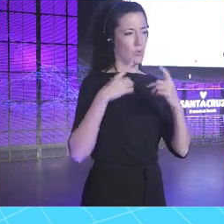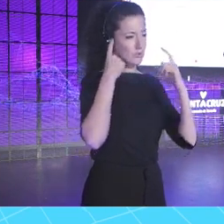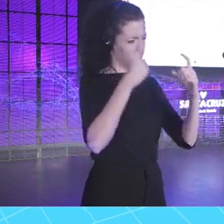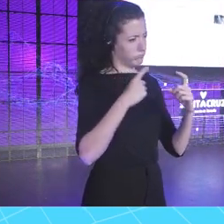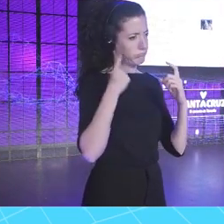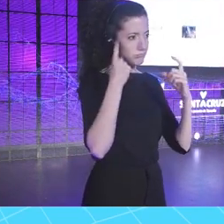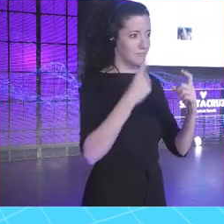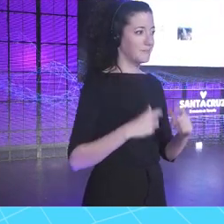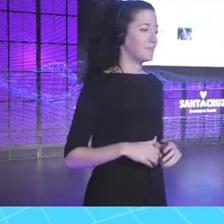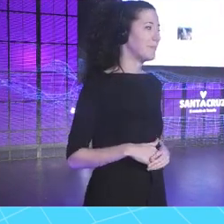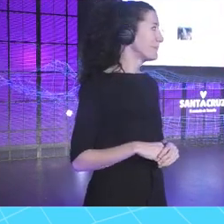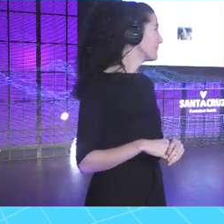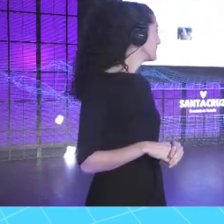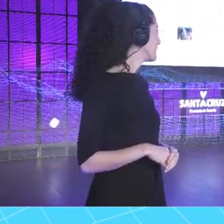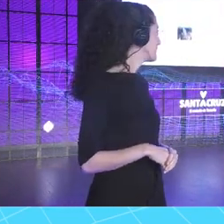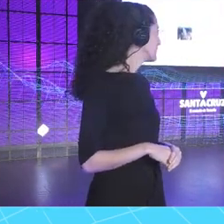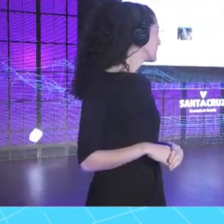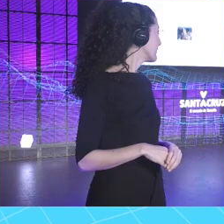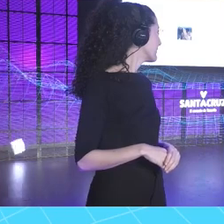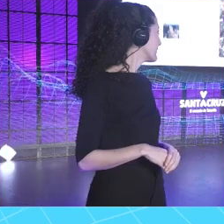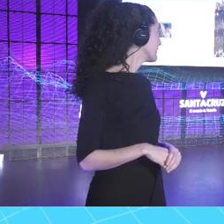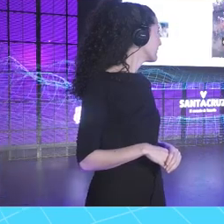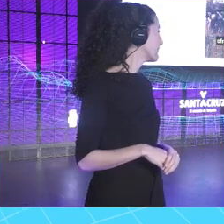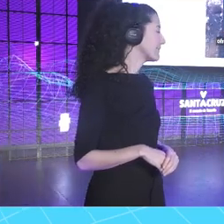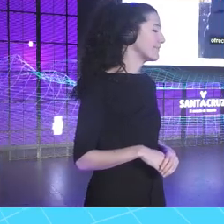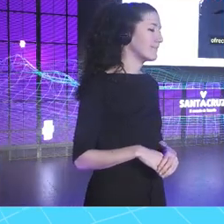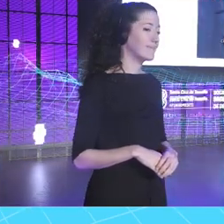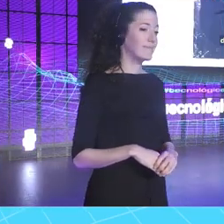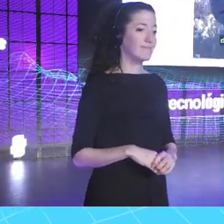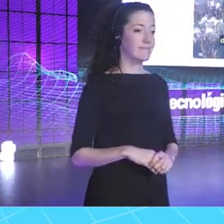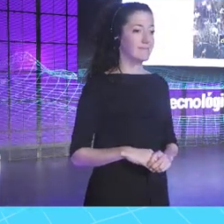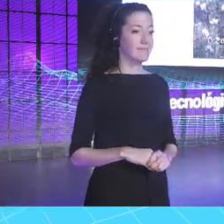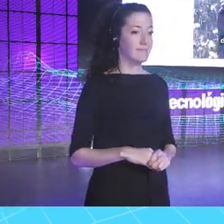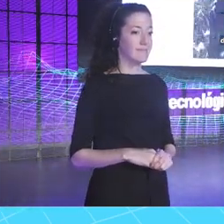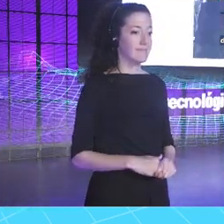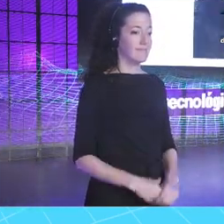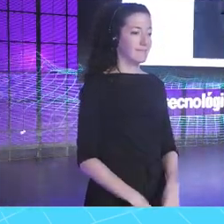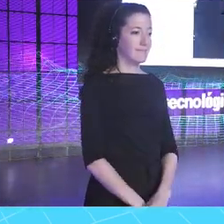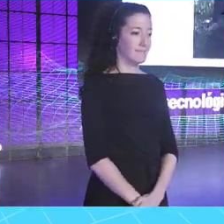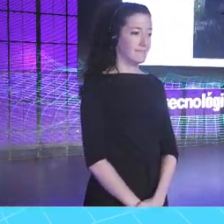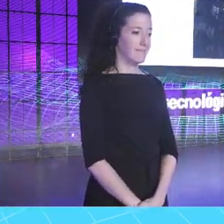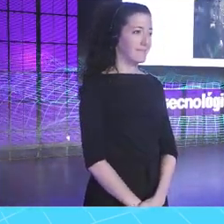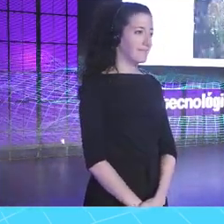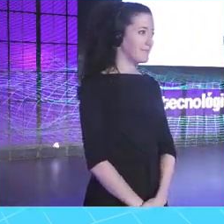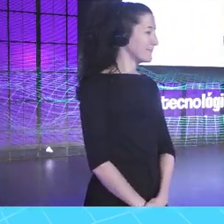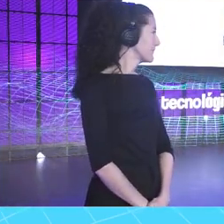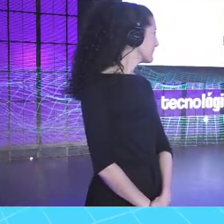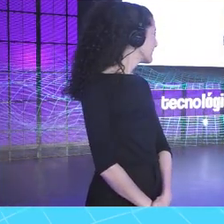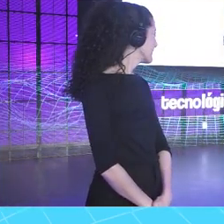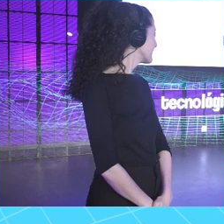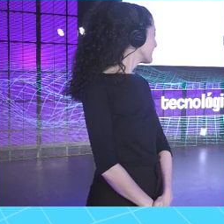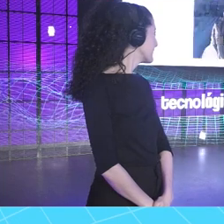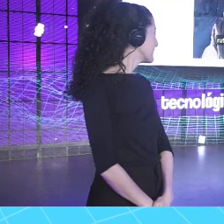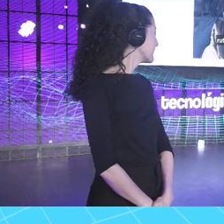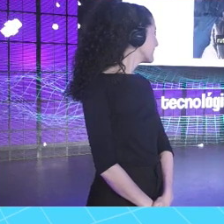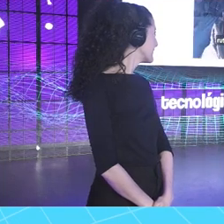esfuerzo ofrece clases de senderismo para chavales de entre 20 y 30 años estás cansado